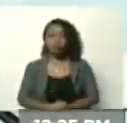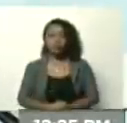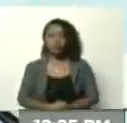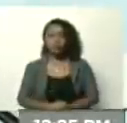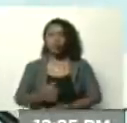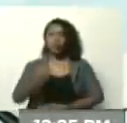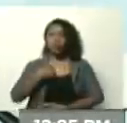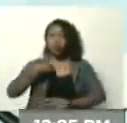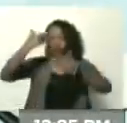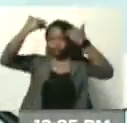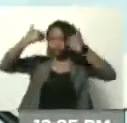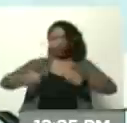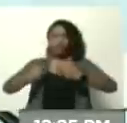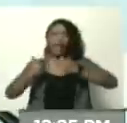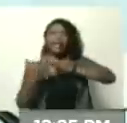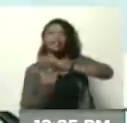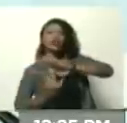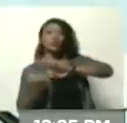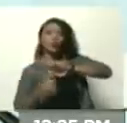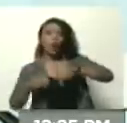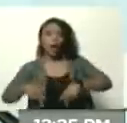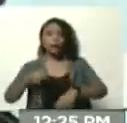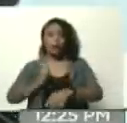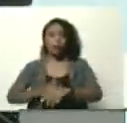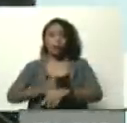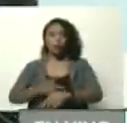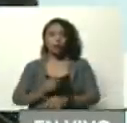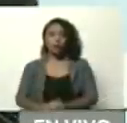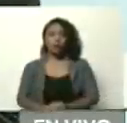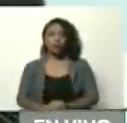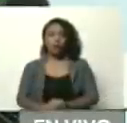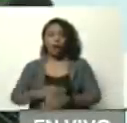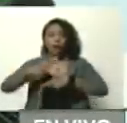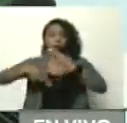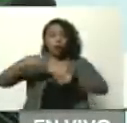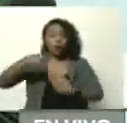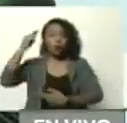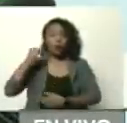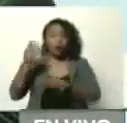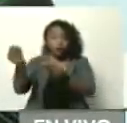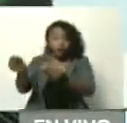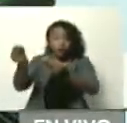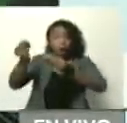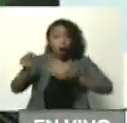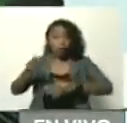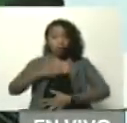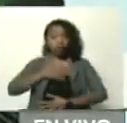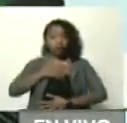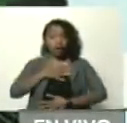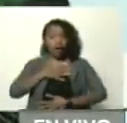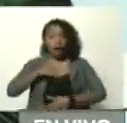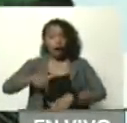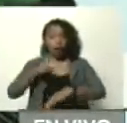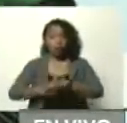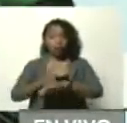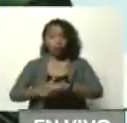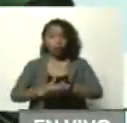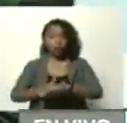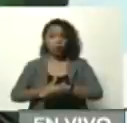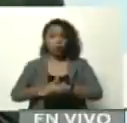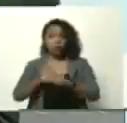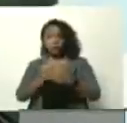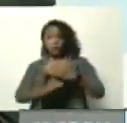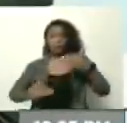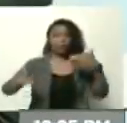soy un instrumento en este momento la Revolución Bolivariana me ha dado a mí en este momento el